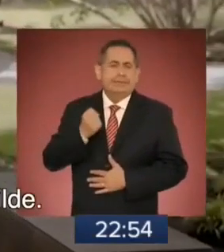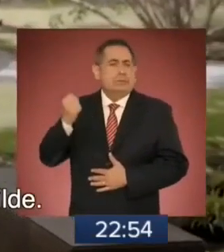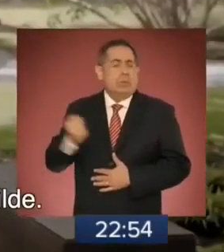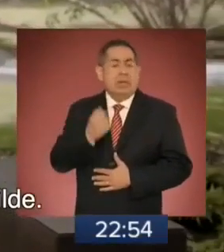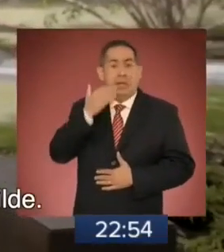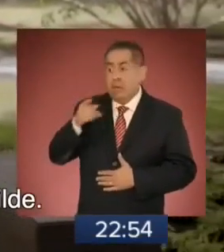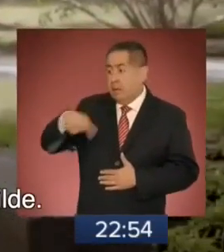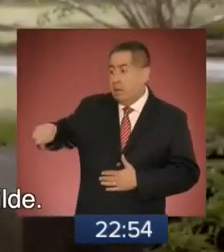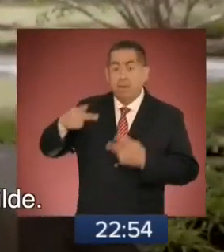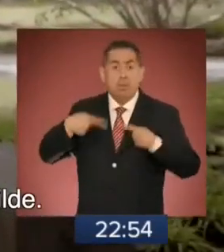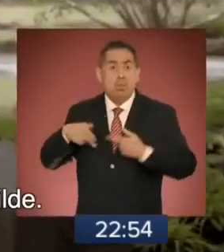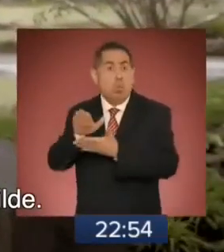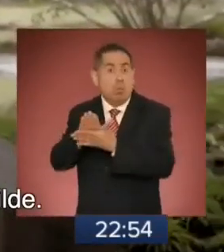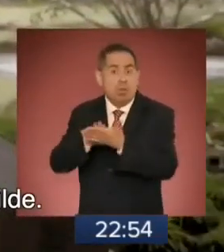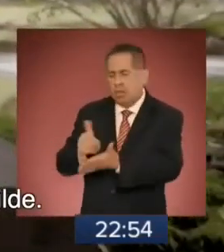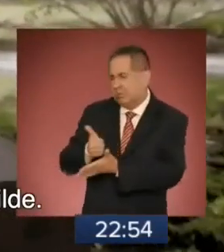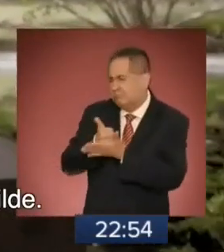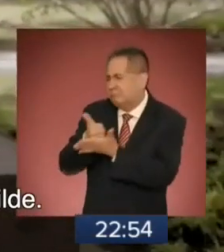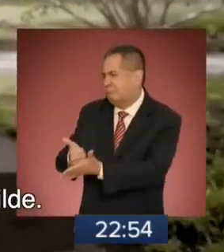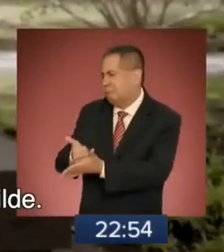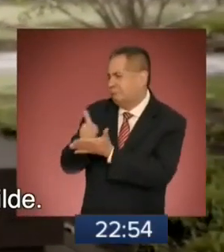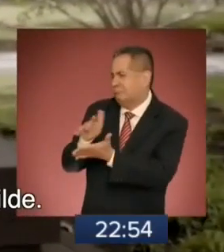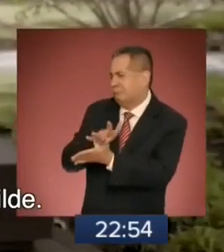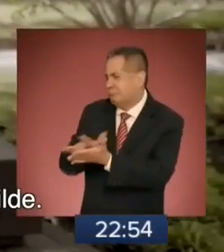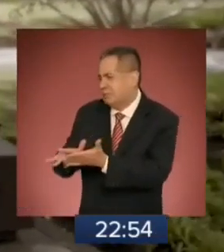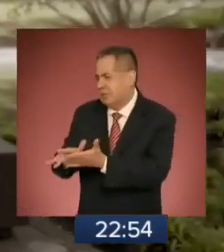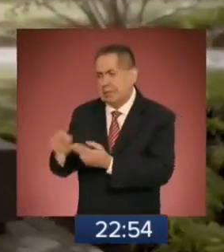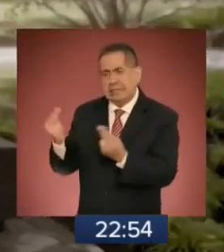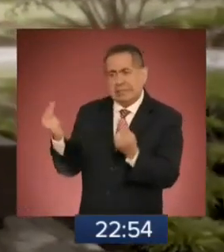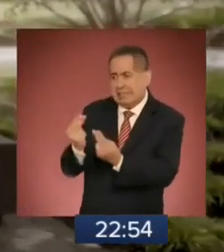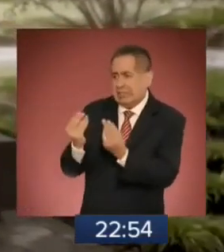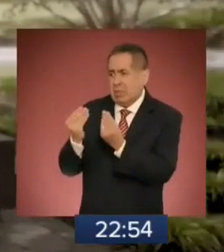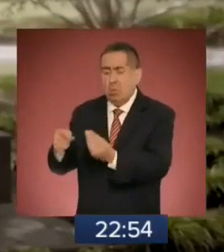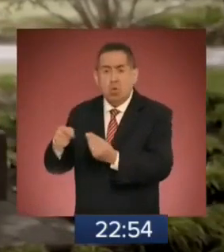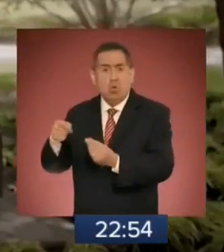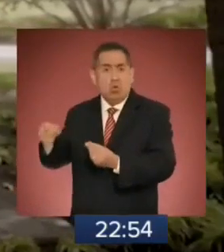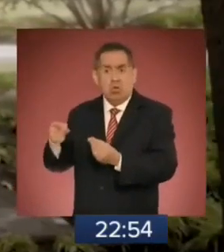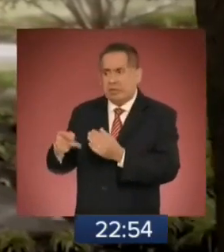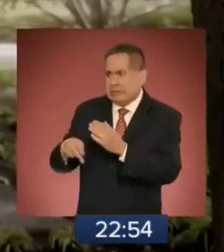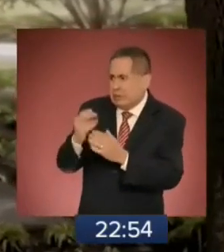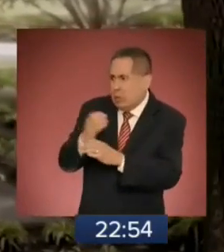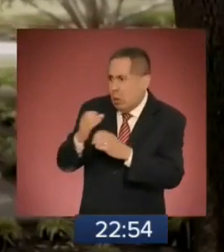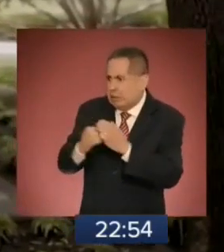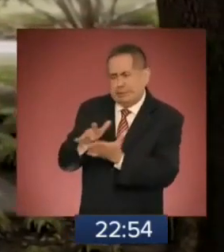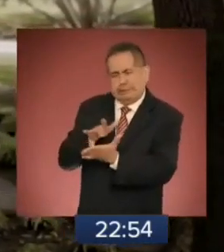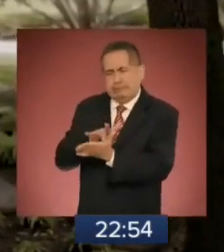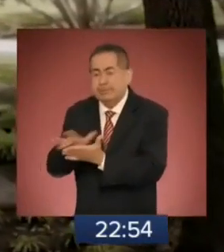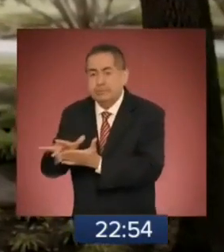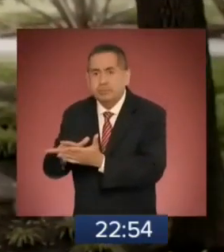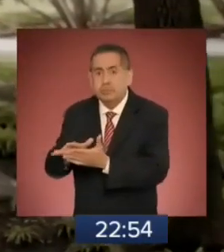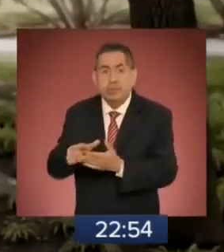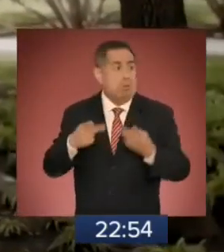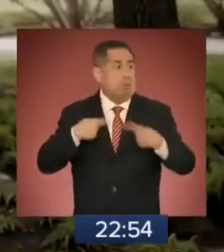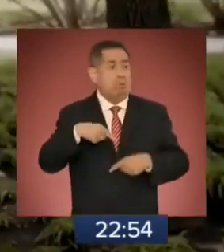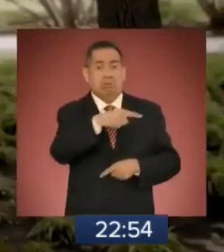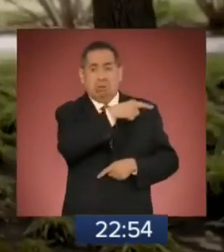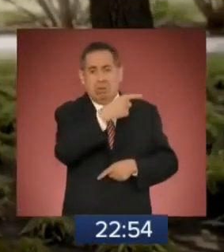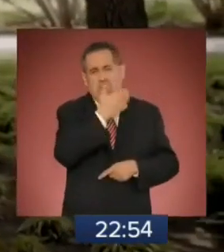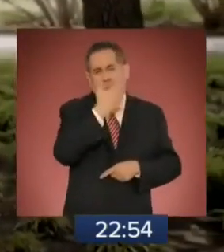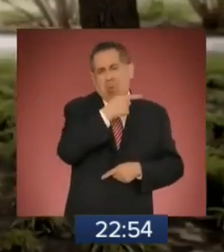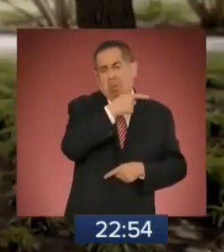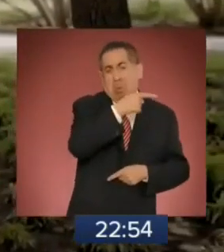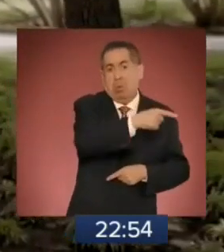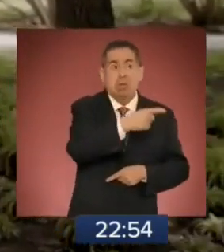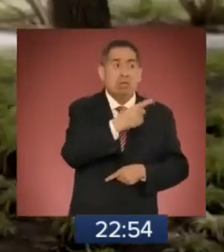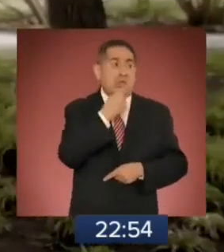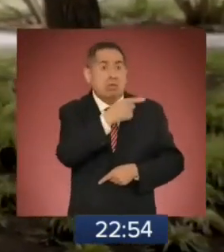la dicha enorme de estar ayudando a la gente humilde, a los más necesitados, a los desposeídos. Los conservadores